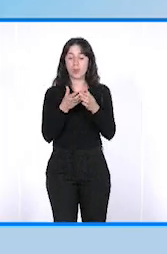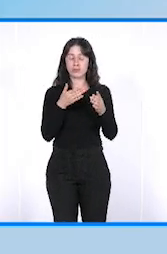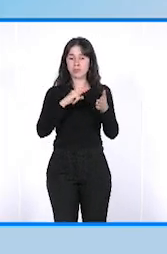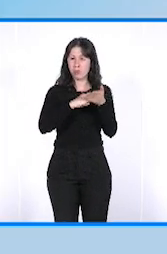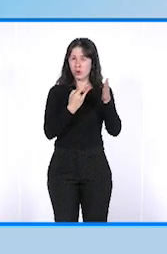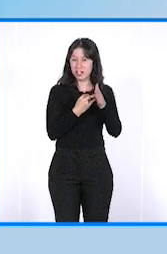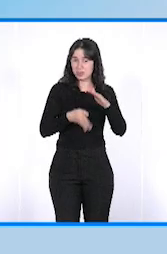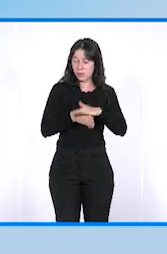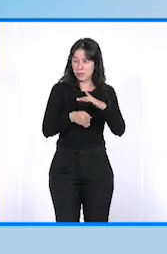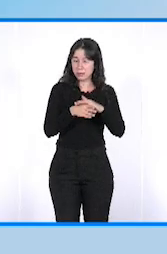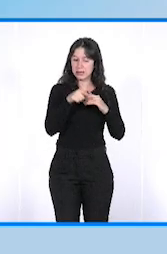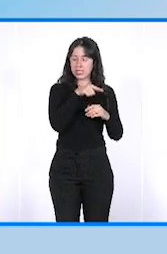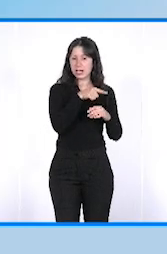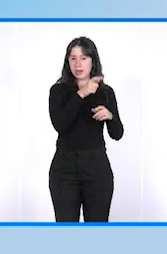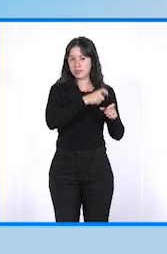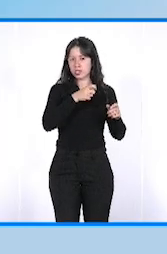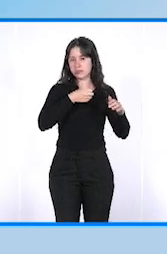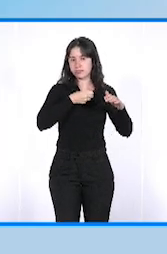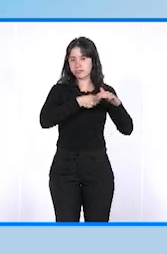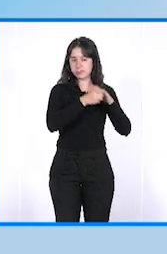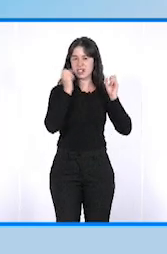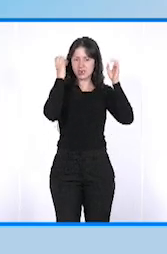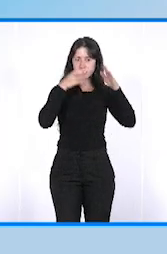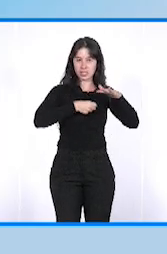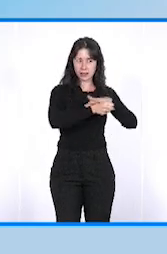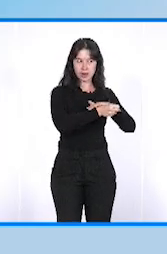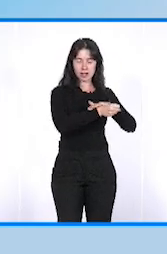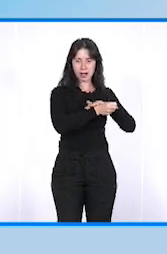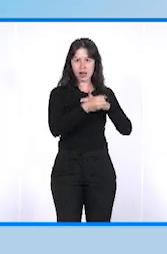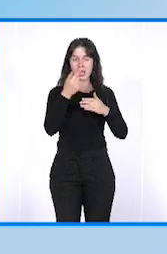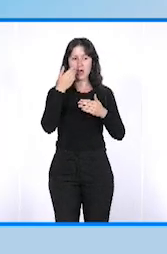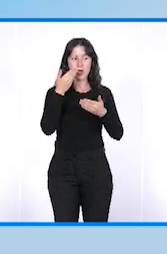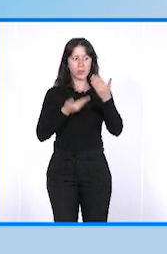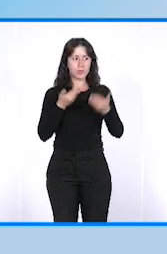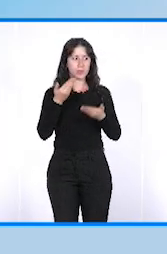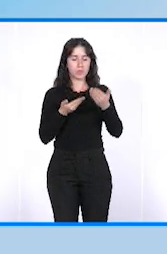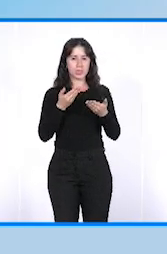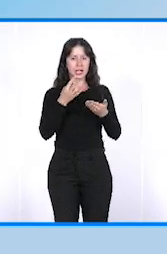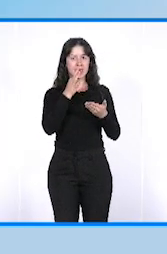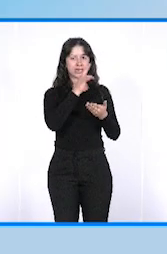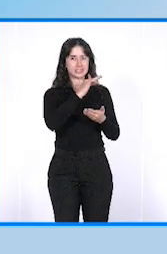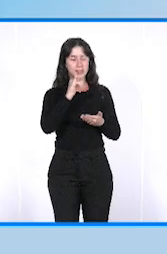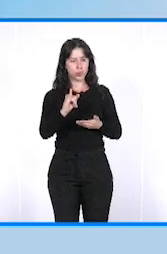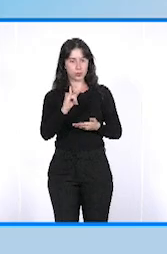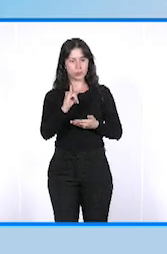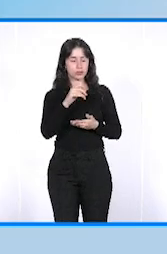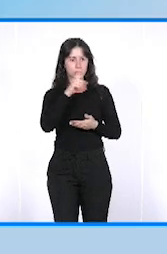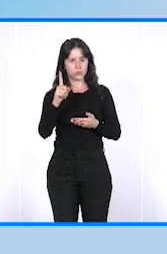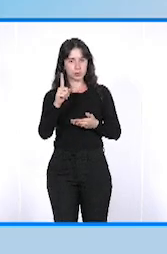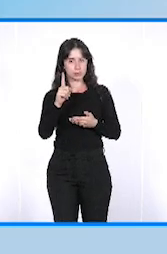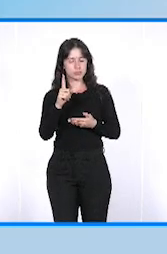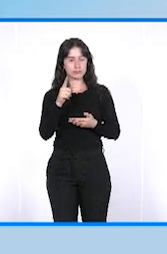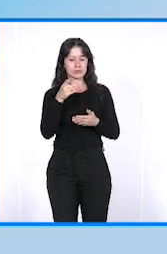residencias vale Y al que hemos evaluado en t1 que digamos es antes de iniciarse esta locura Y